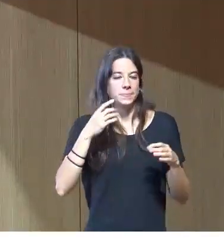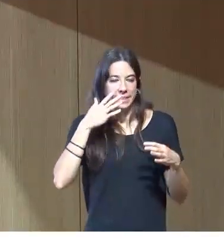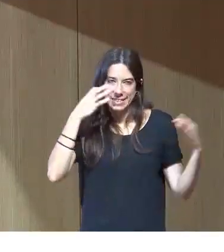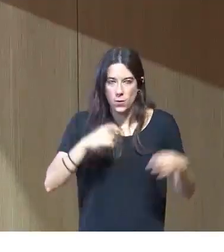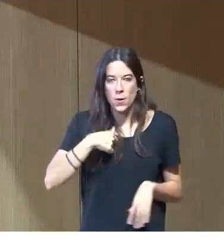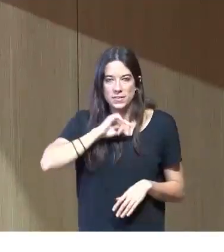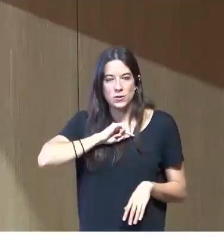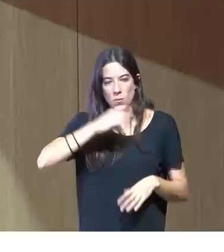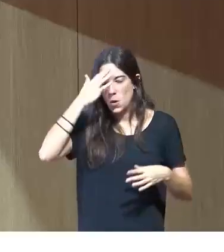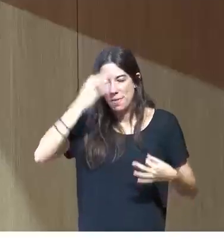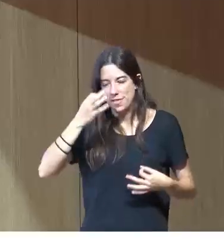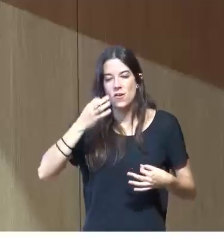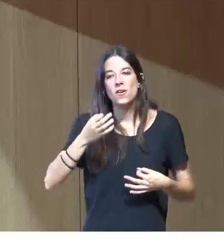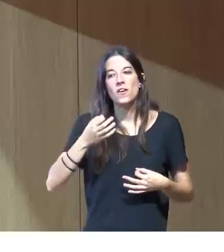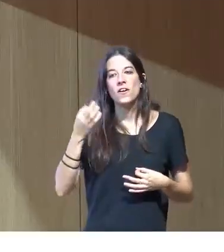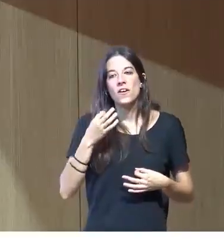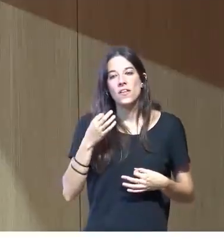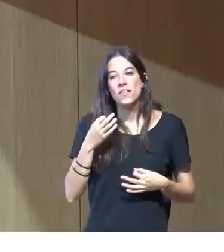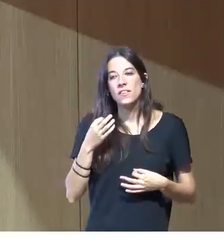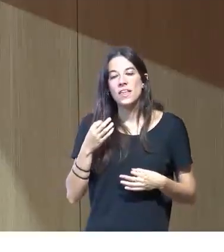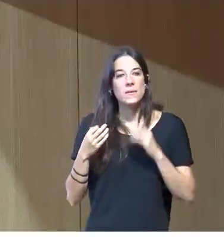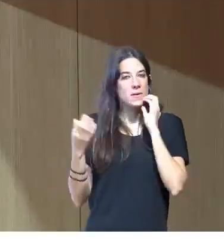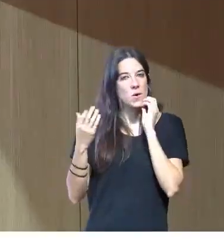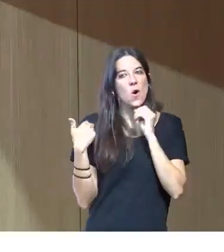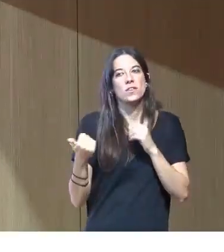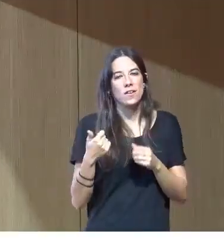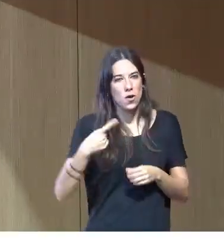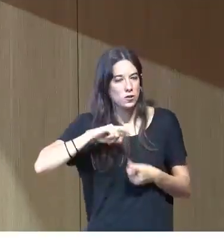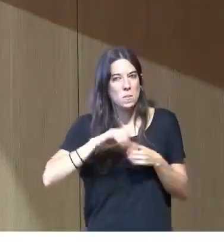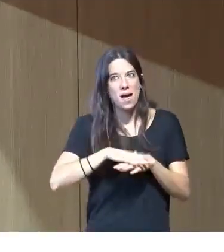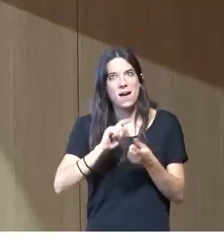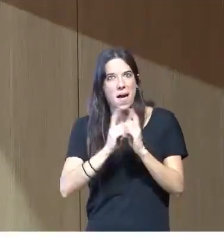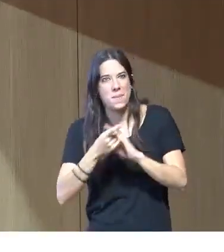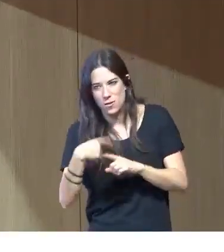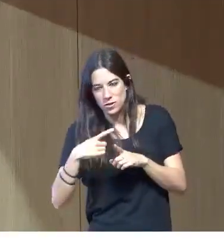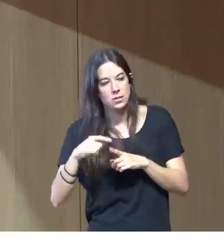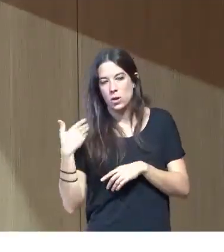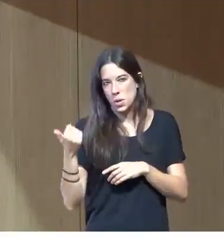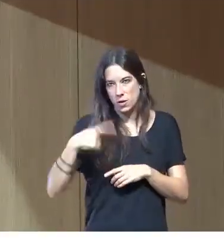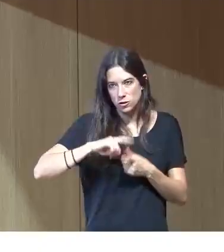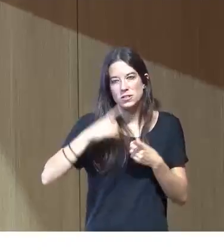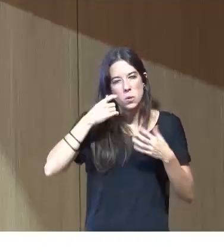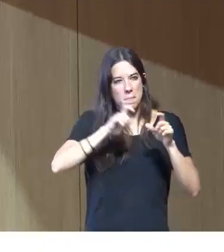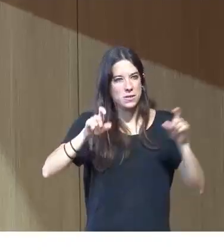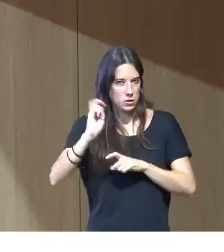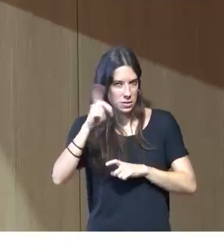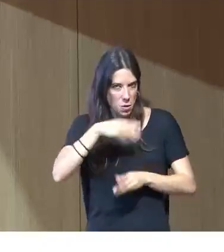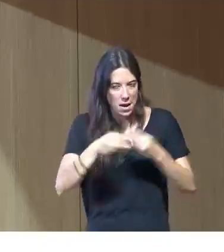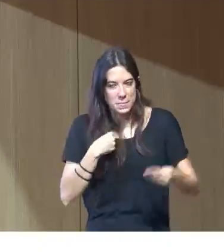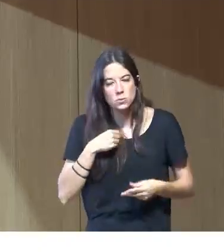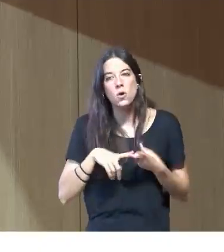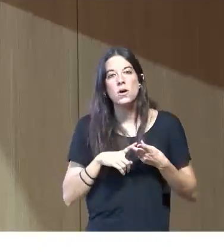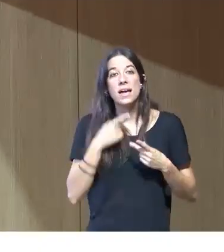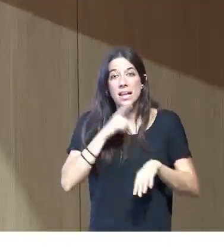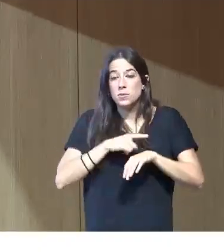que tenemos que empezar a colaborar antes entonces cuenta con nosotros cuenta con mepe y estoy seguro que el resto de empresas Pues también lo harán y cualquier cosa que podamos el tiempo que podamos